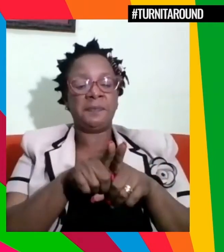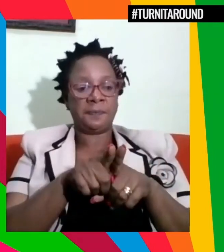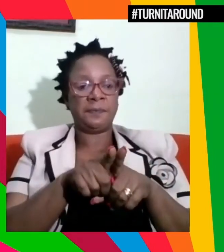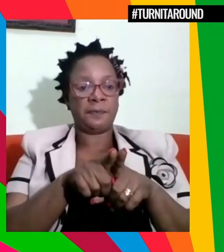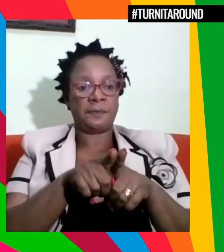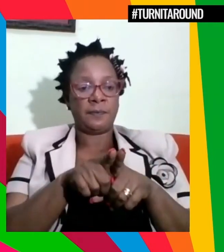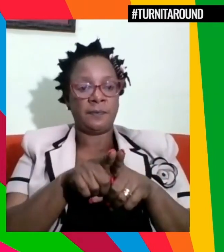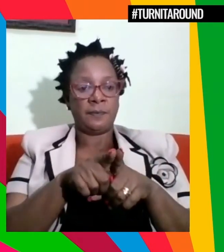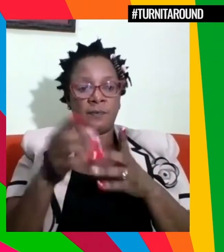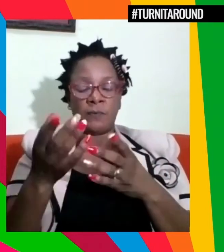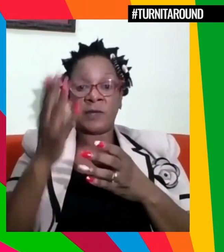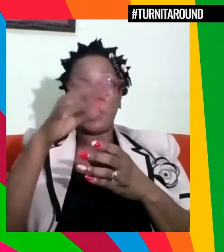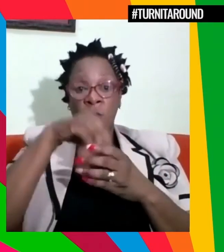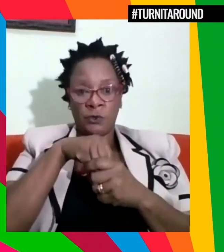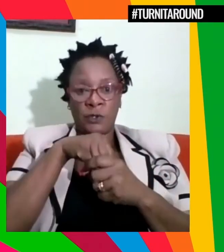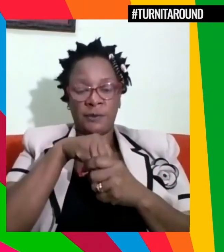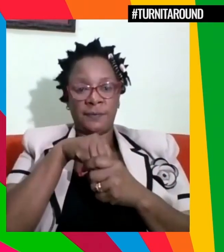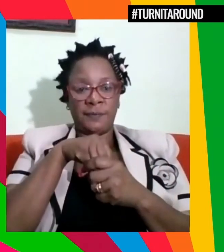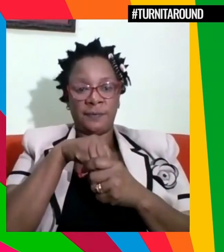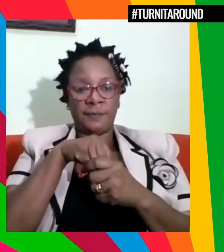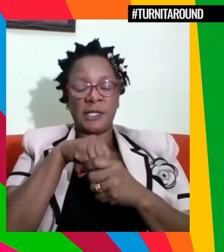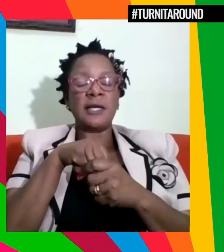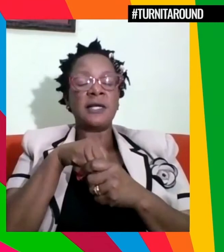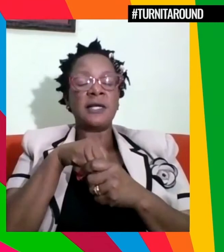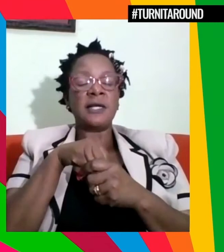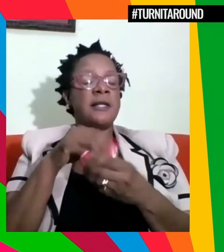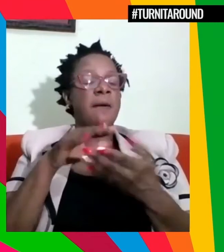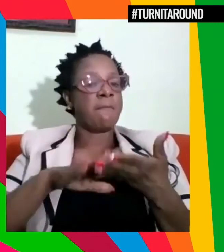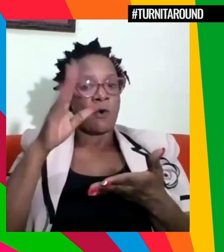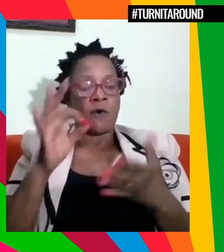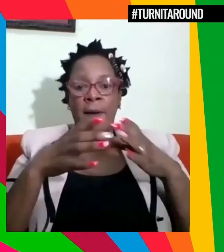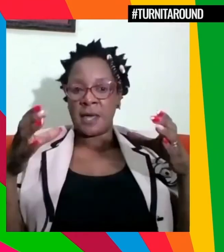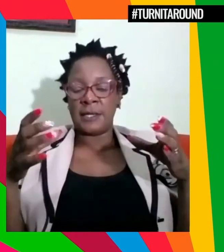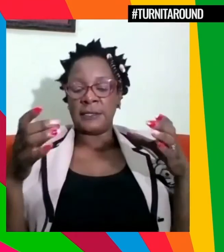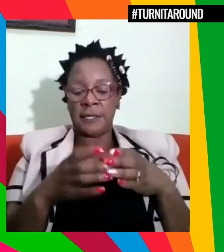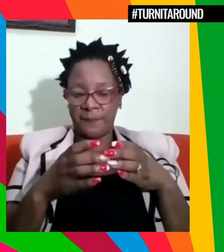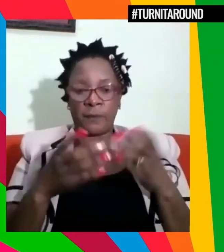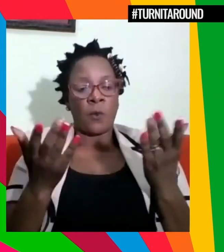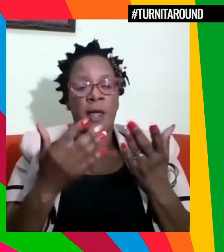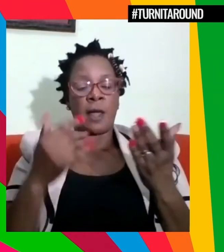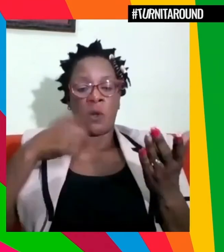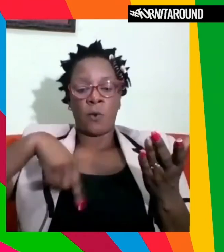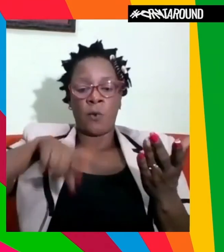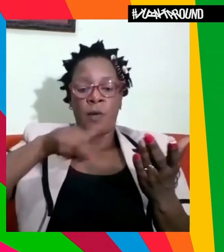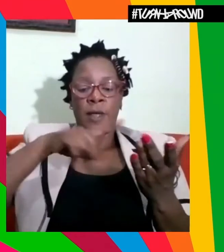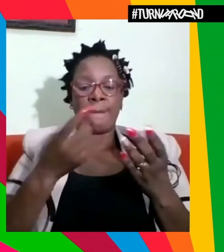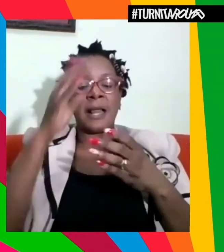inclusión es ser parte de un equipo mayor. Compartimos un planeta y pertenecemos al mismo